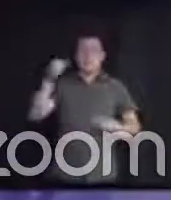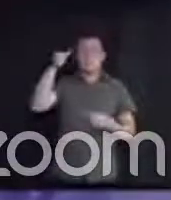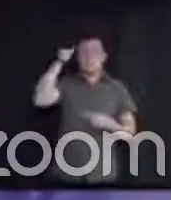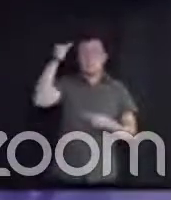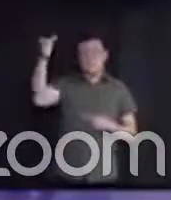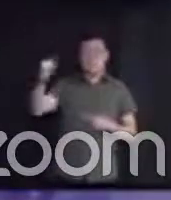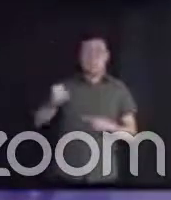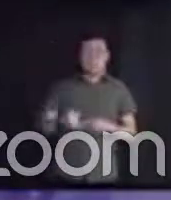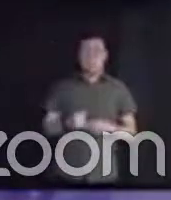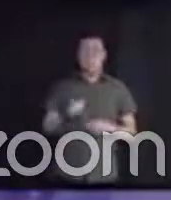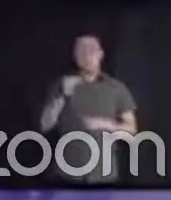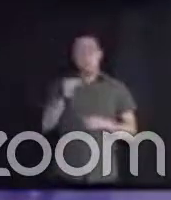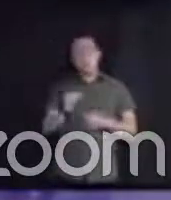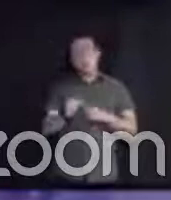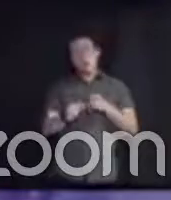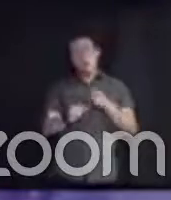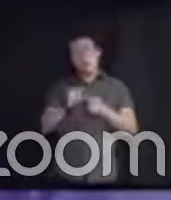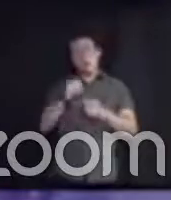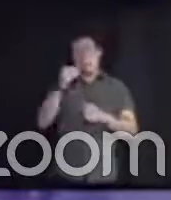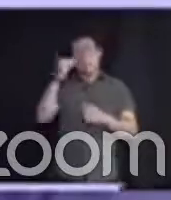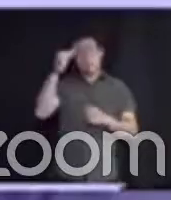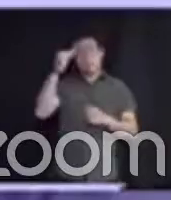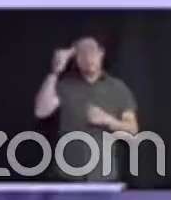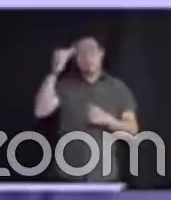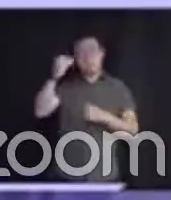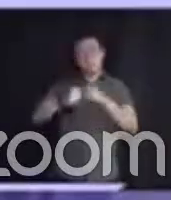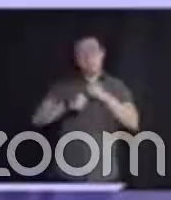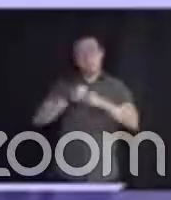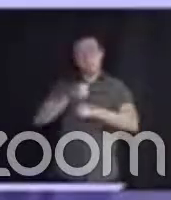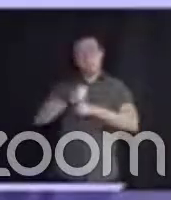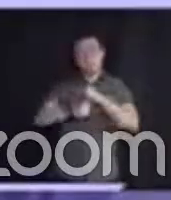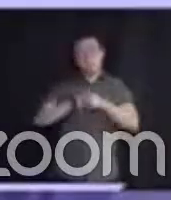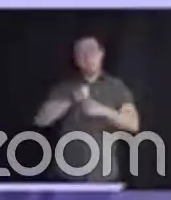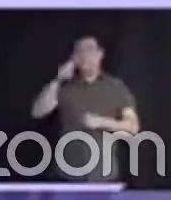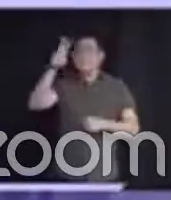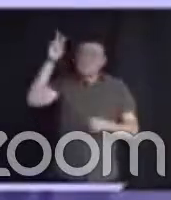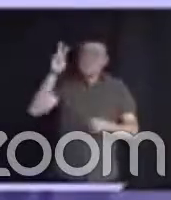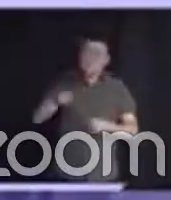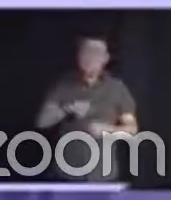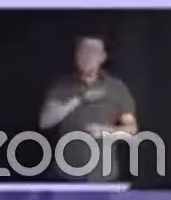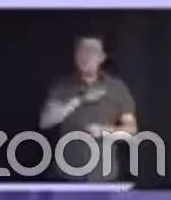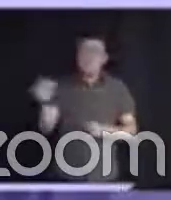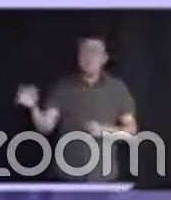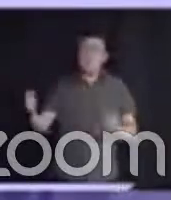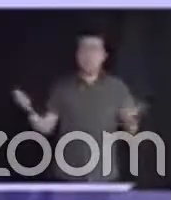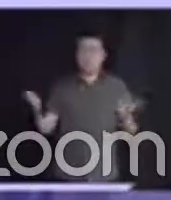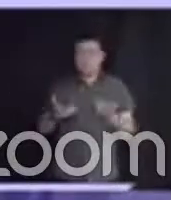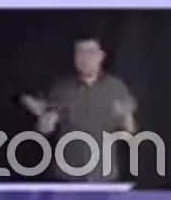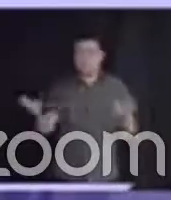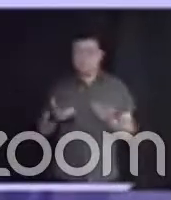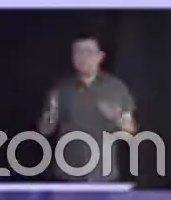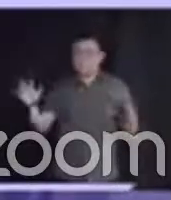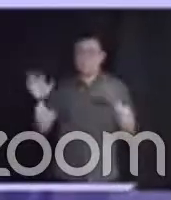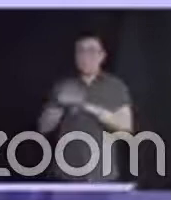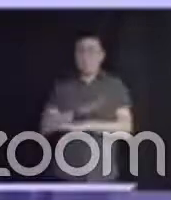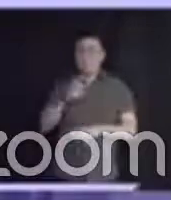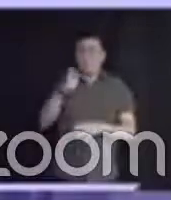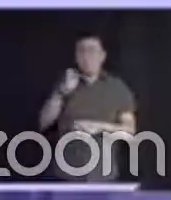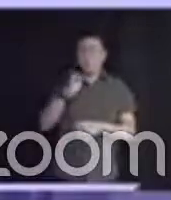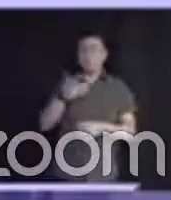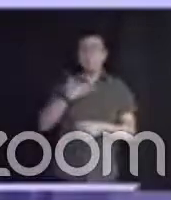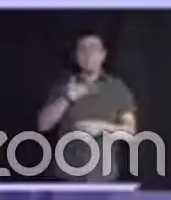van pasando los años. Pero de veras que la podemos hacer y todos nosotros lo podemos hacer porque ya está la